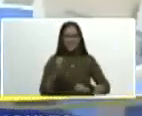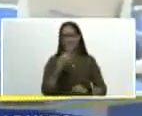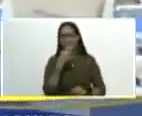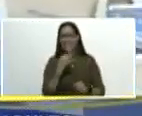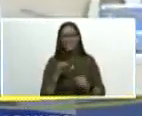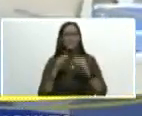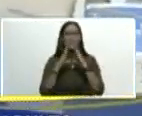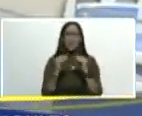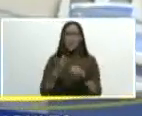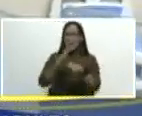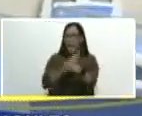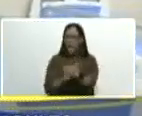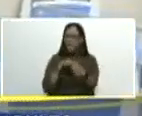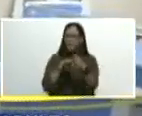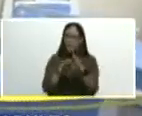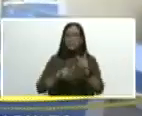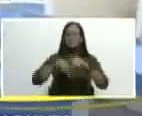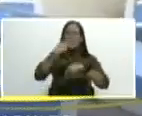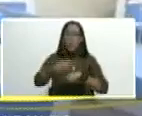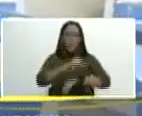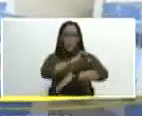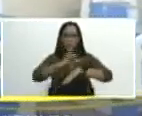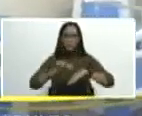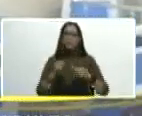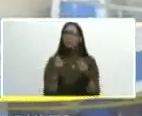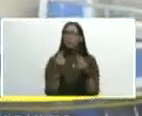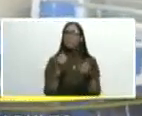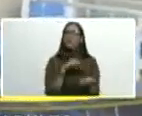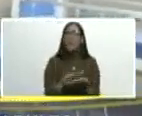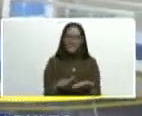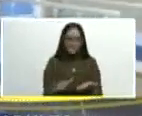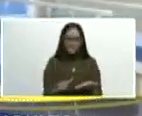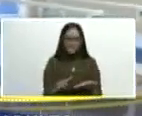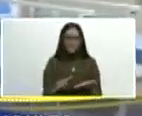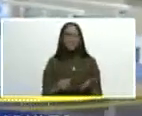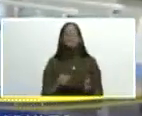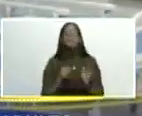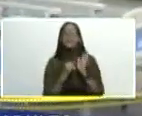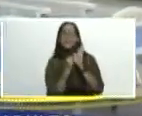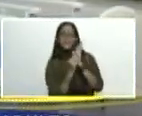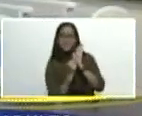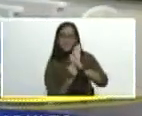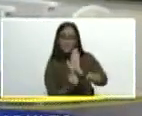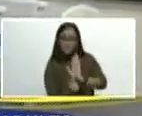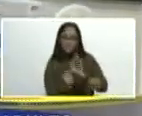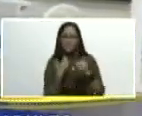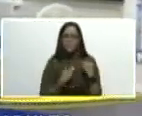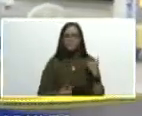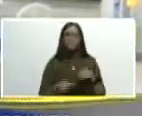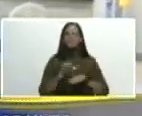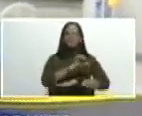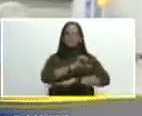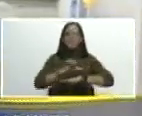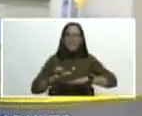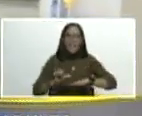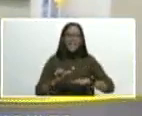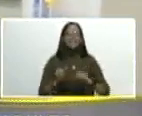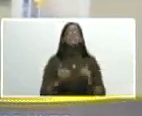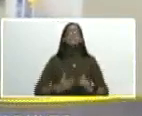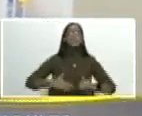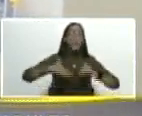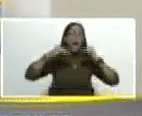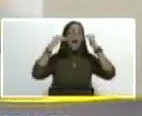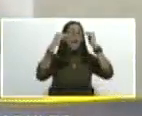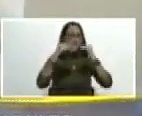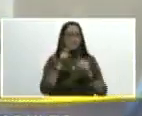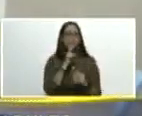antes, durante y después de la intervención son totalmente gratuitos. Y resaltar, presidente, que son cirugías de alta